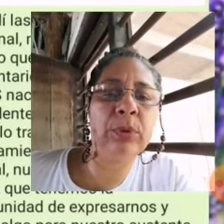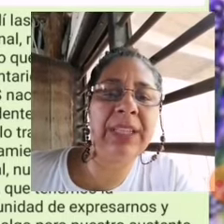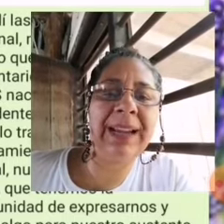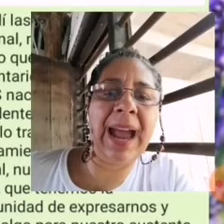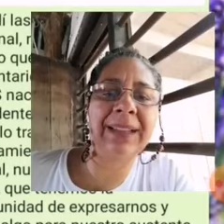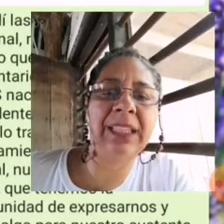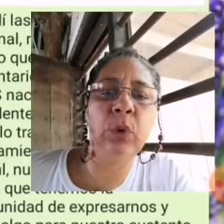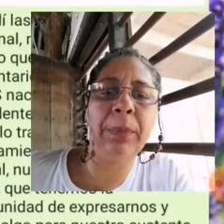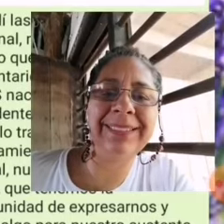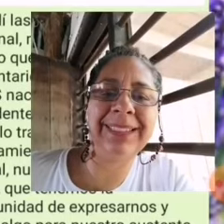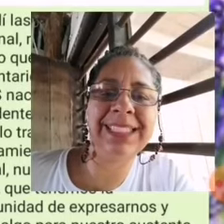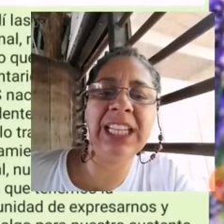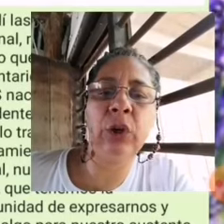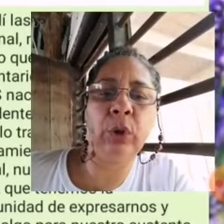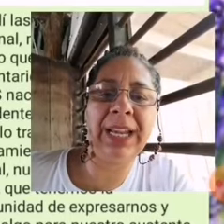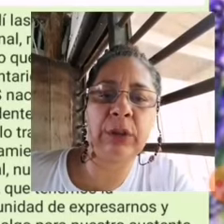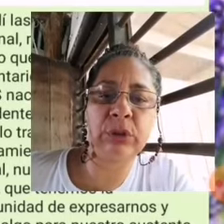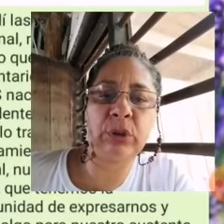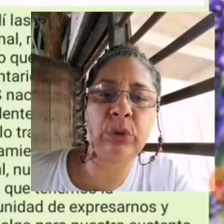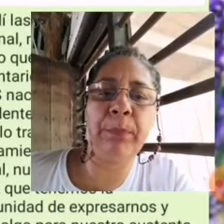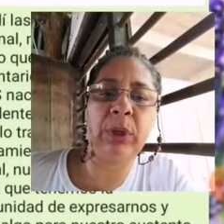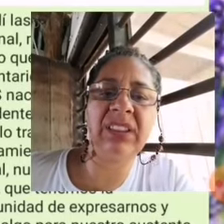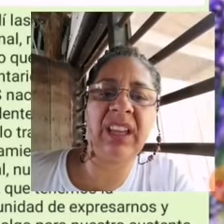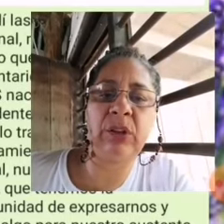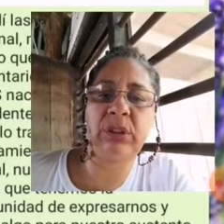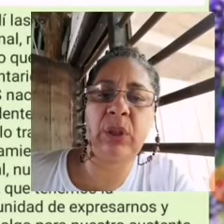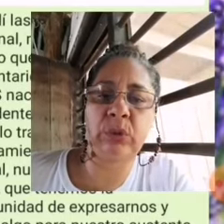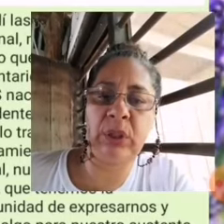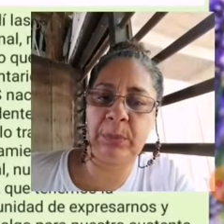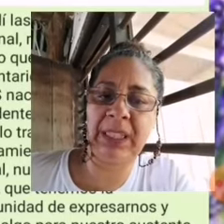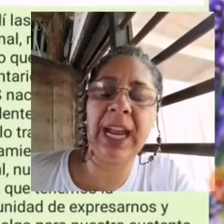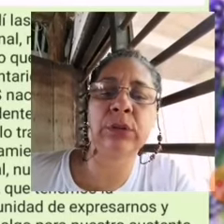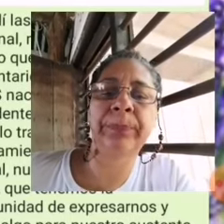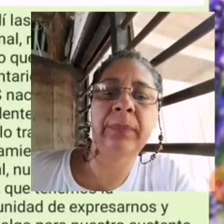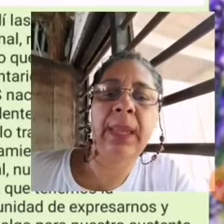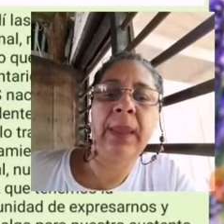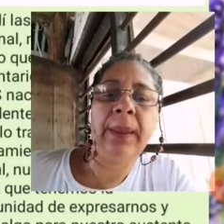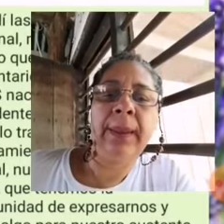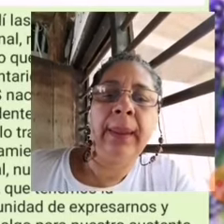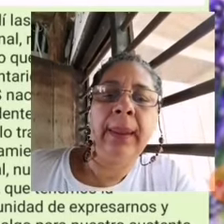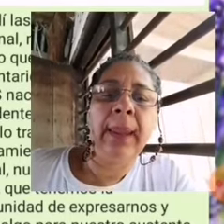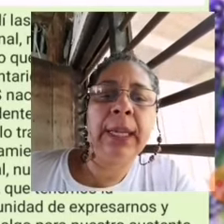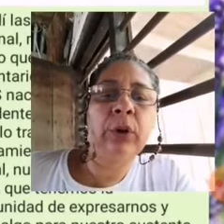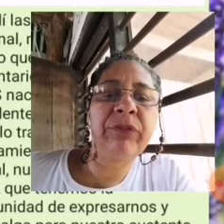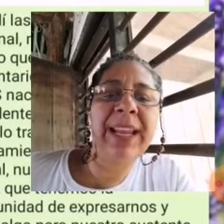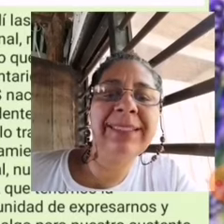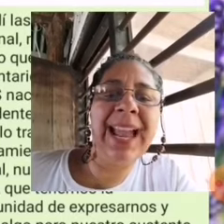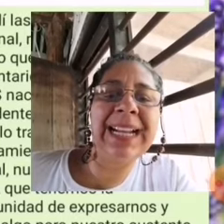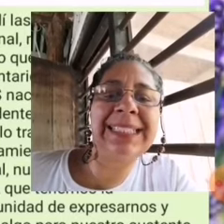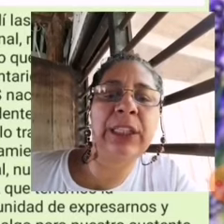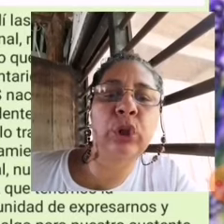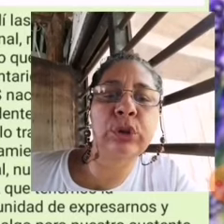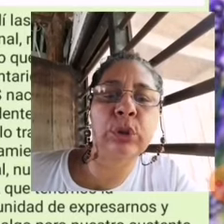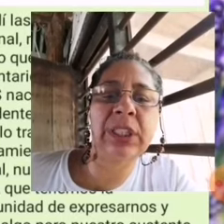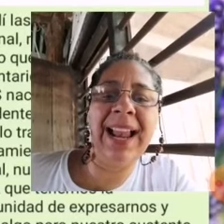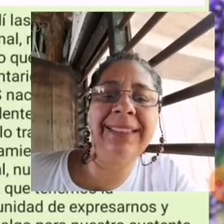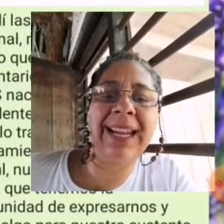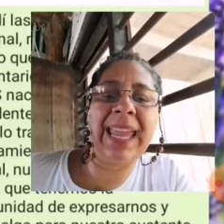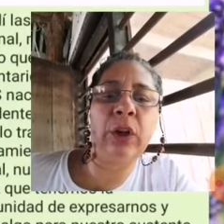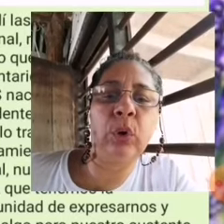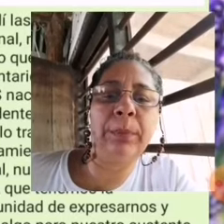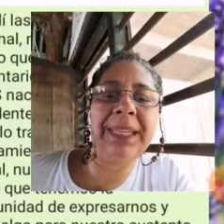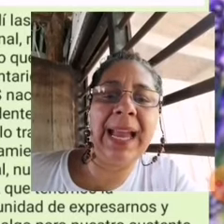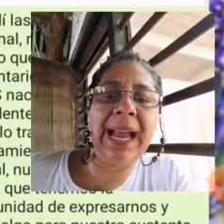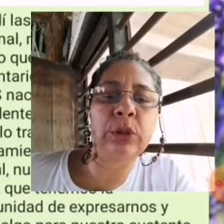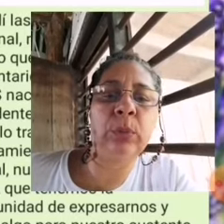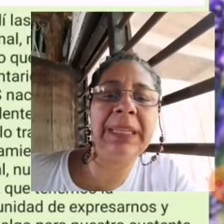octavo del artículo 25 de la Constitución Política de los Estados Unidos Mexicanos. En lo referente al sector social de